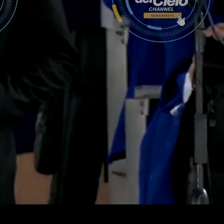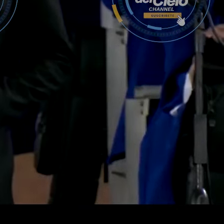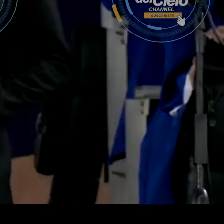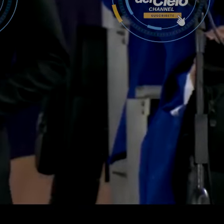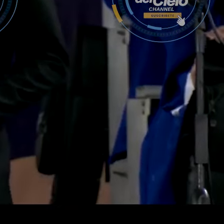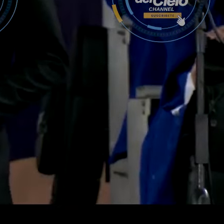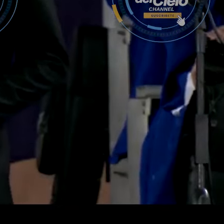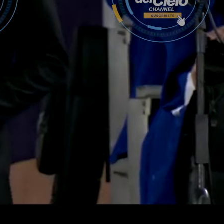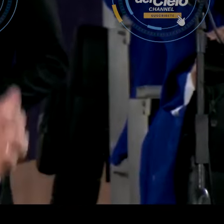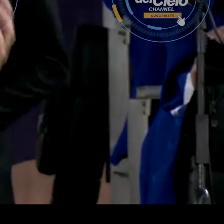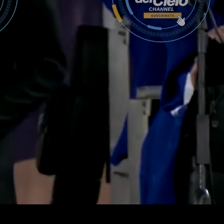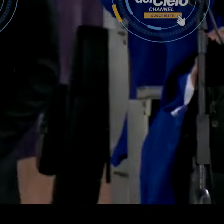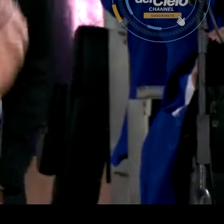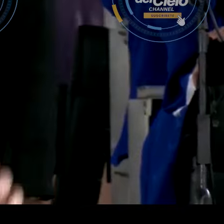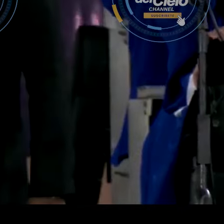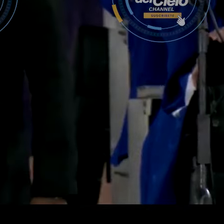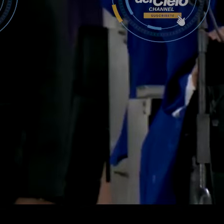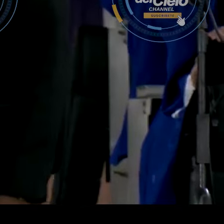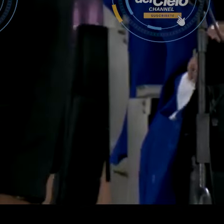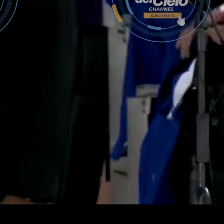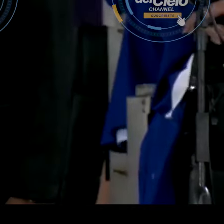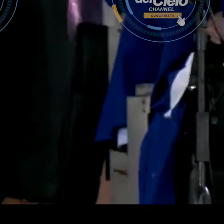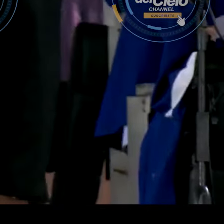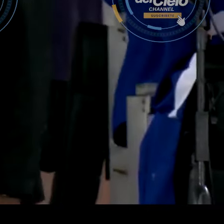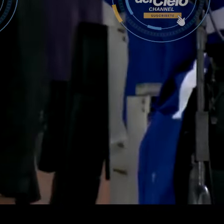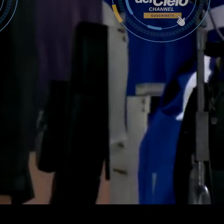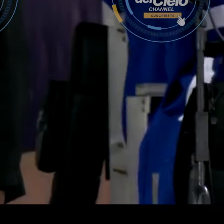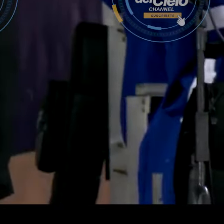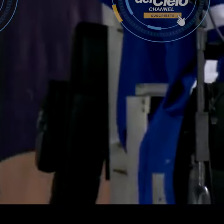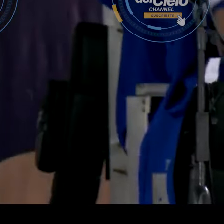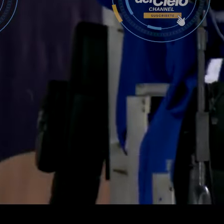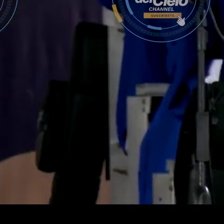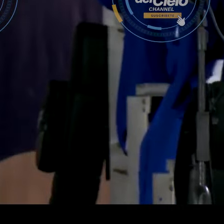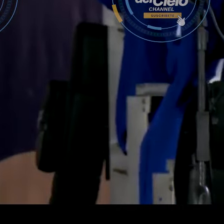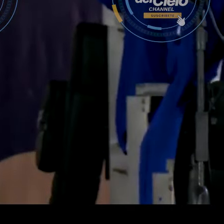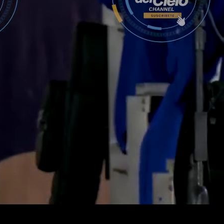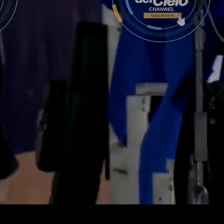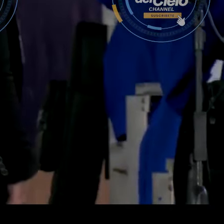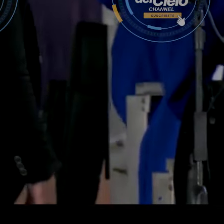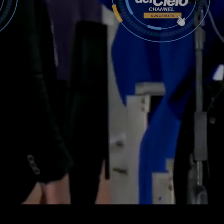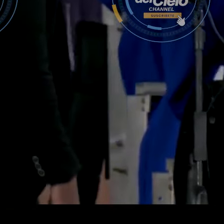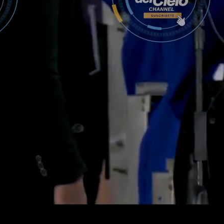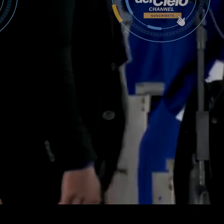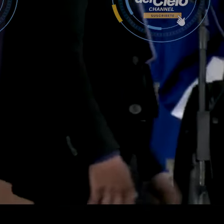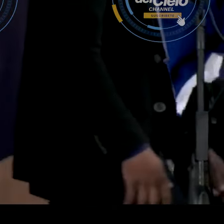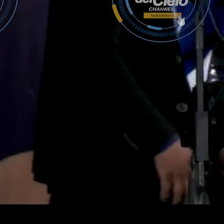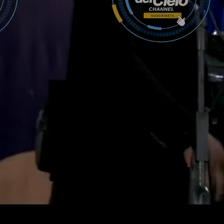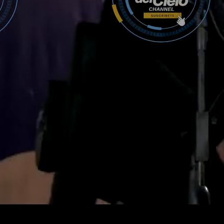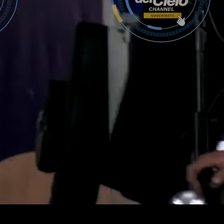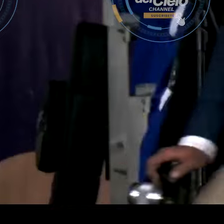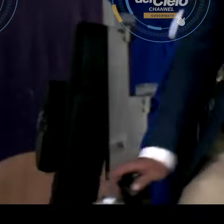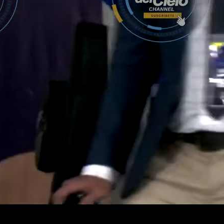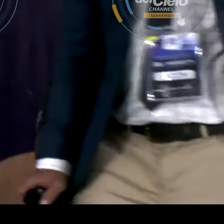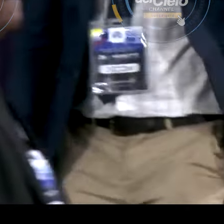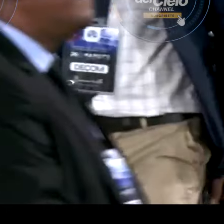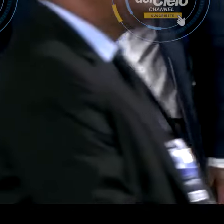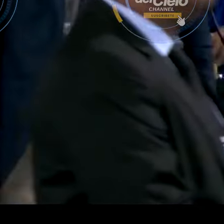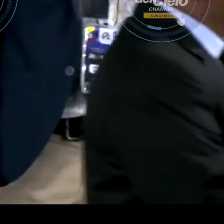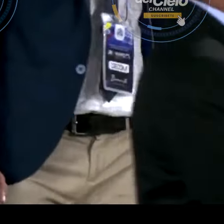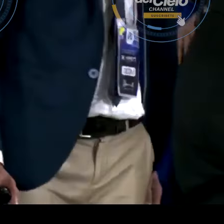esta noche es noche de salvación. Esta noche es noche de gracia.